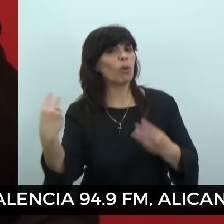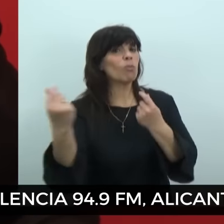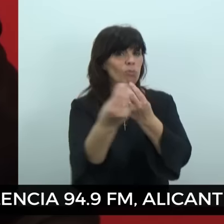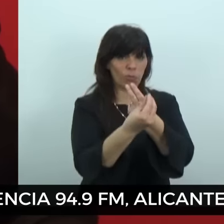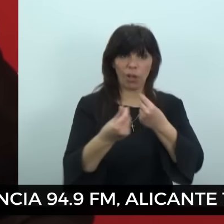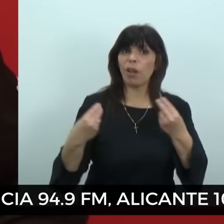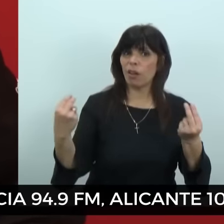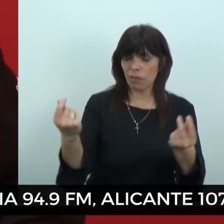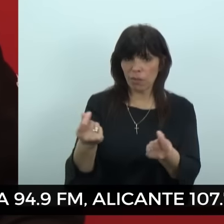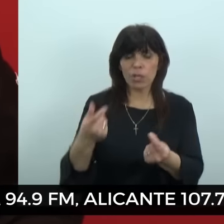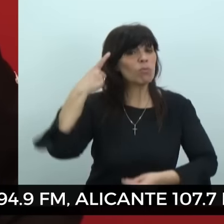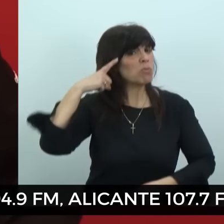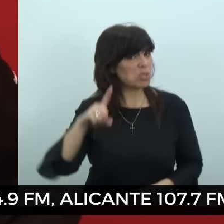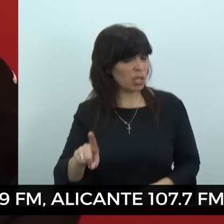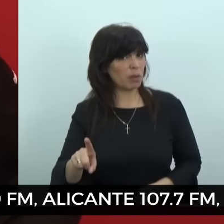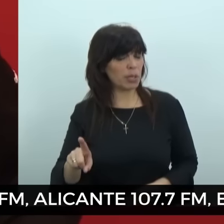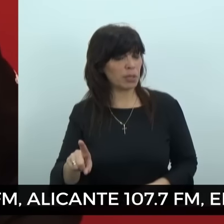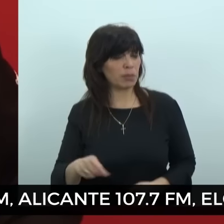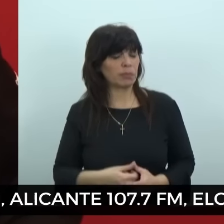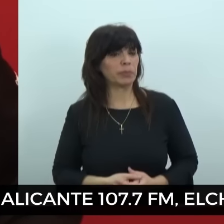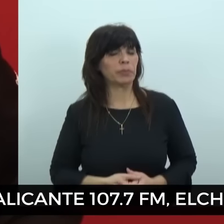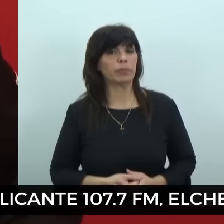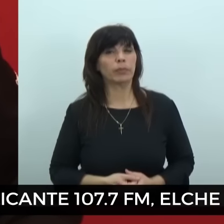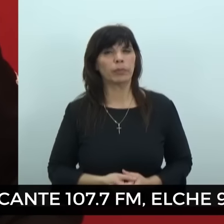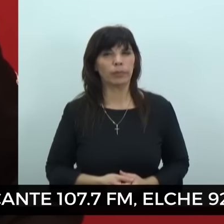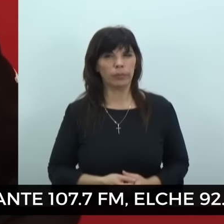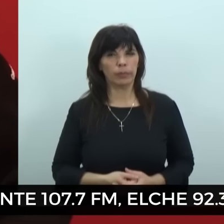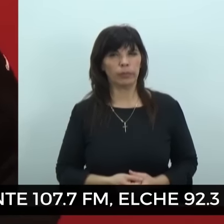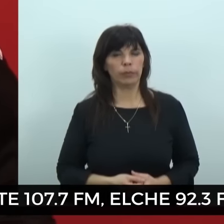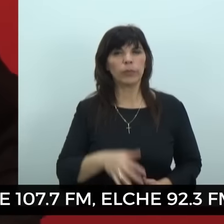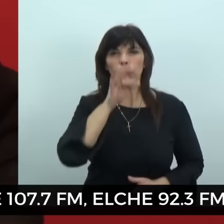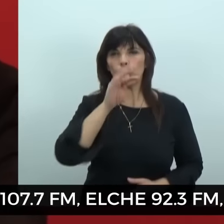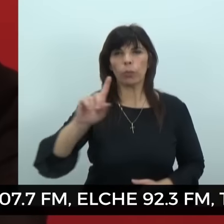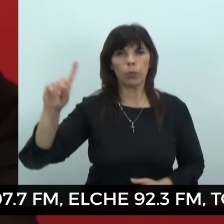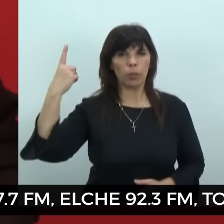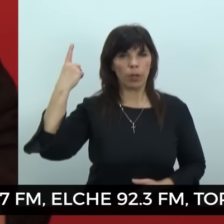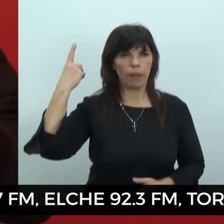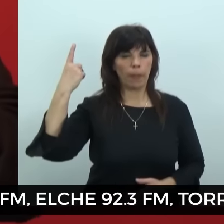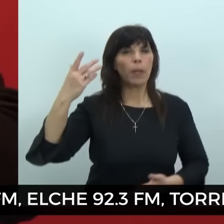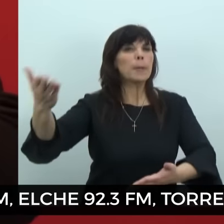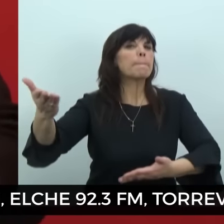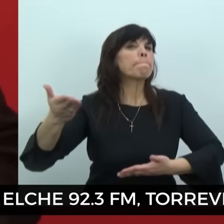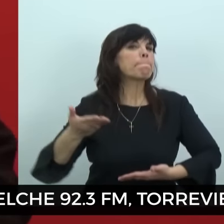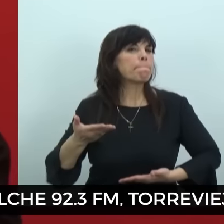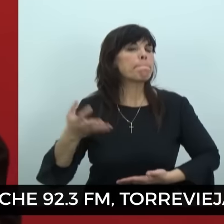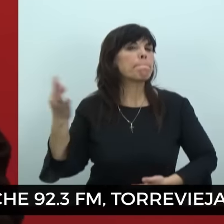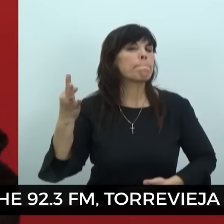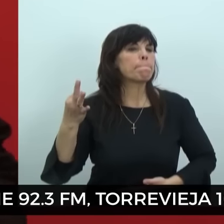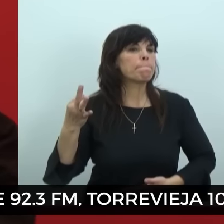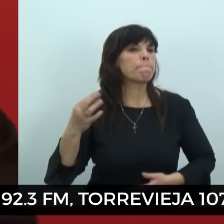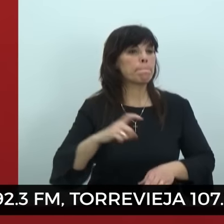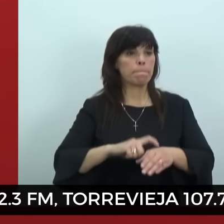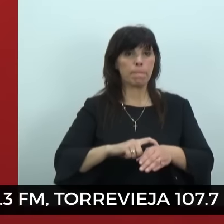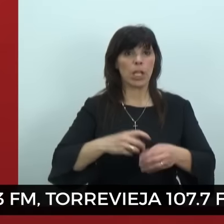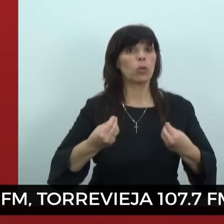promesa, sabe lo que otros no saben. Una promesa de Dios te ayuda a regular tu estilo de